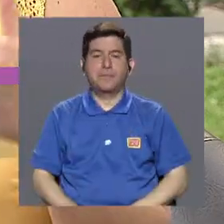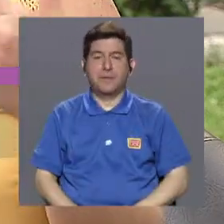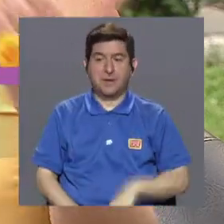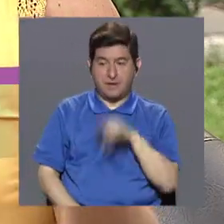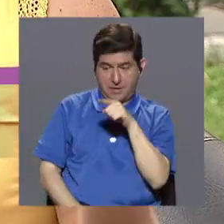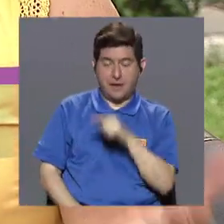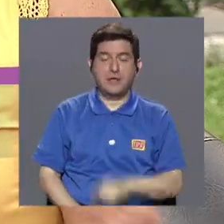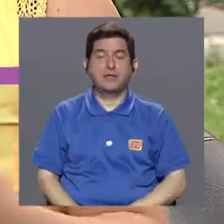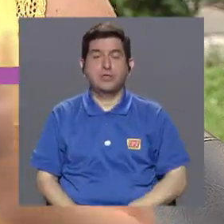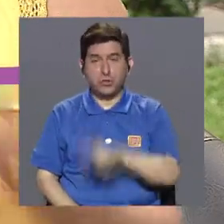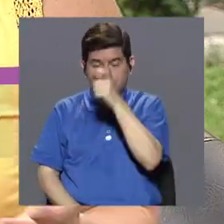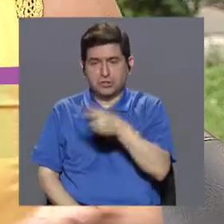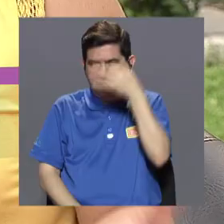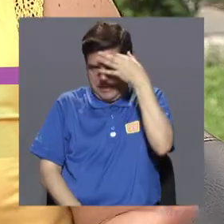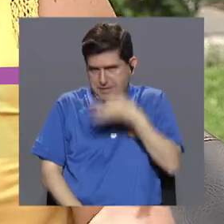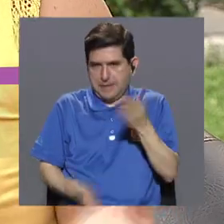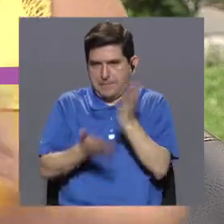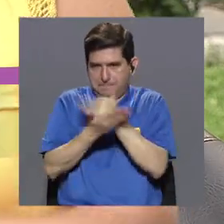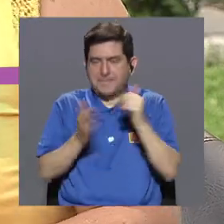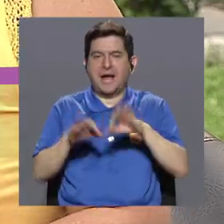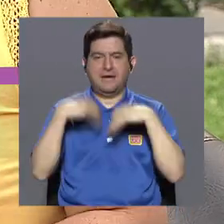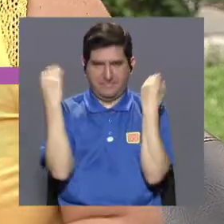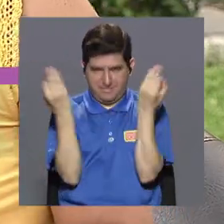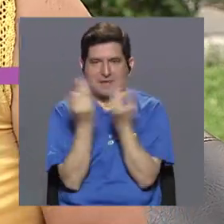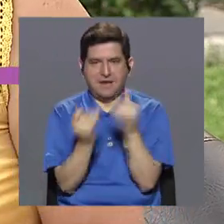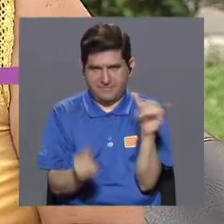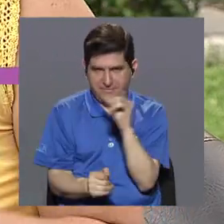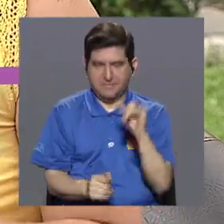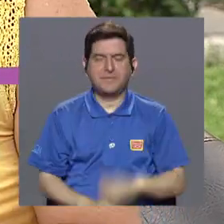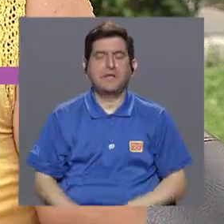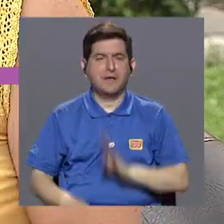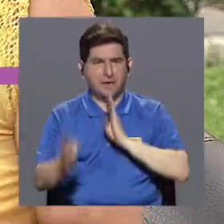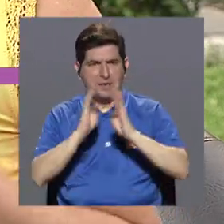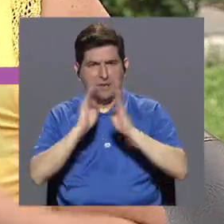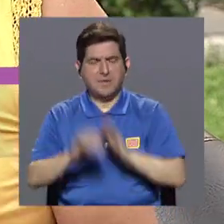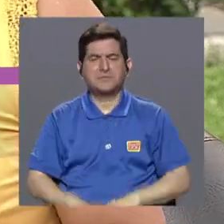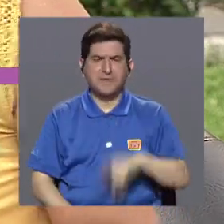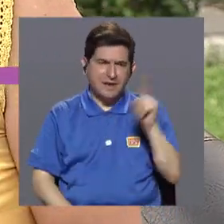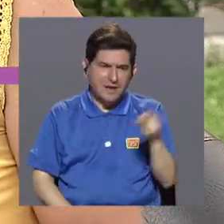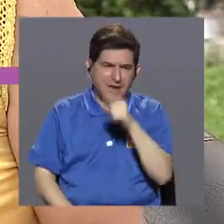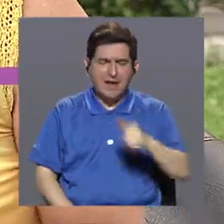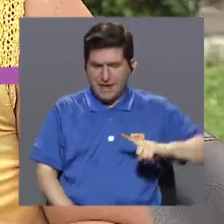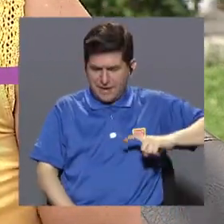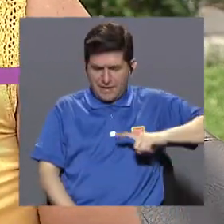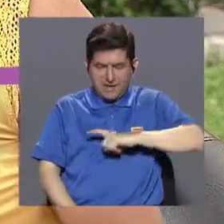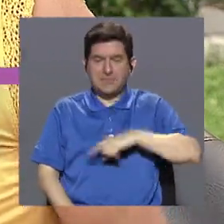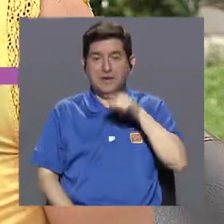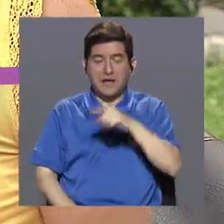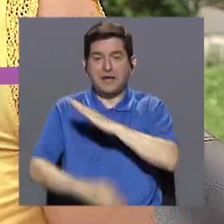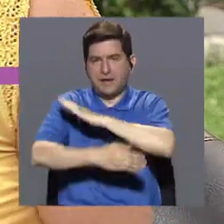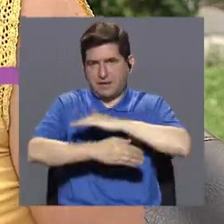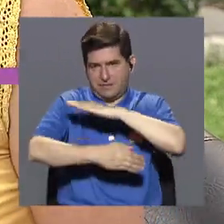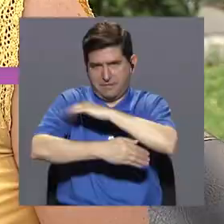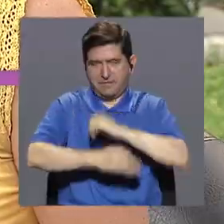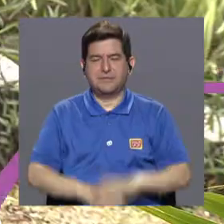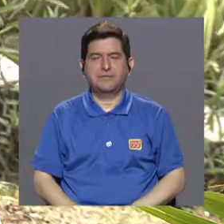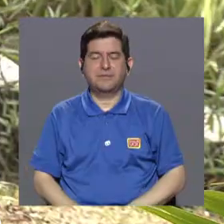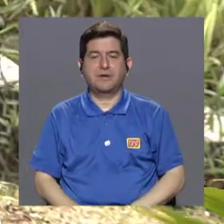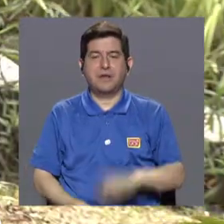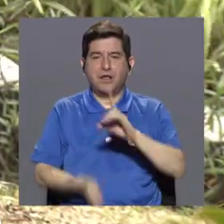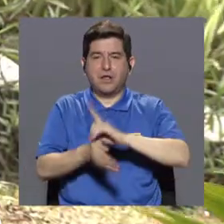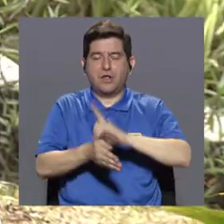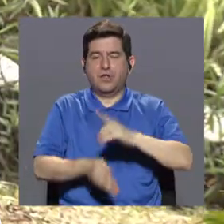unos seres considerados también parte de nuestras familias, vamos a hablar acerca de la desparasitación de las mascotas. Está con nosotros